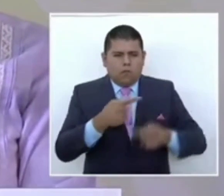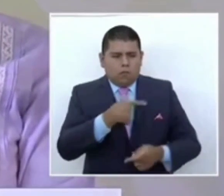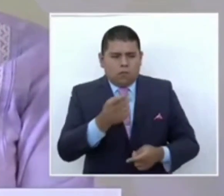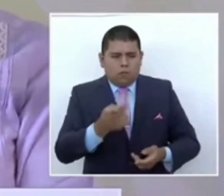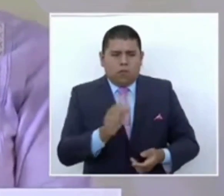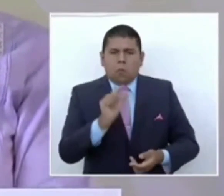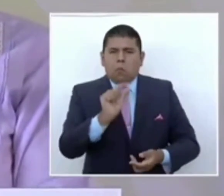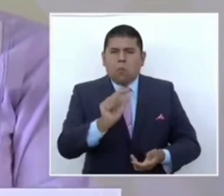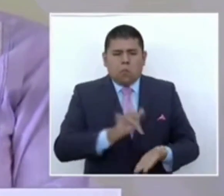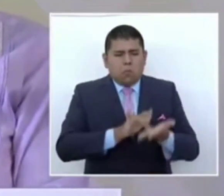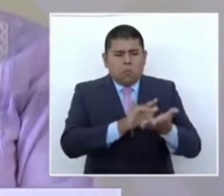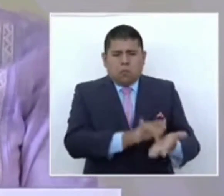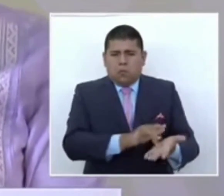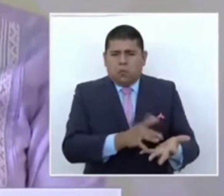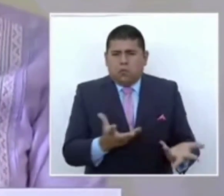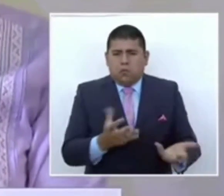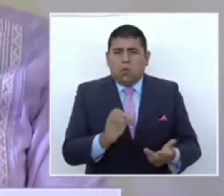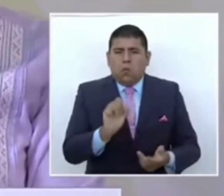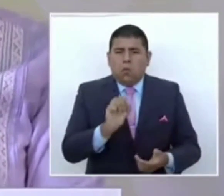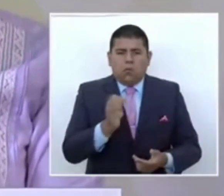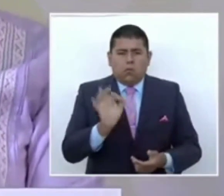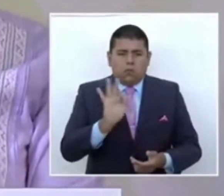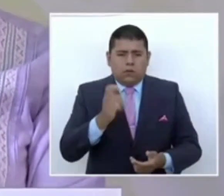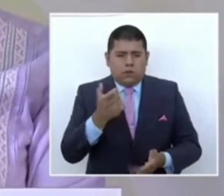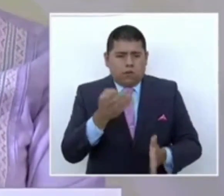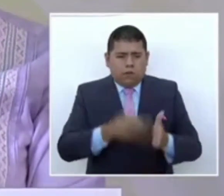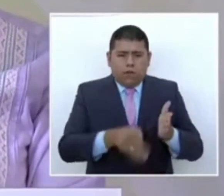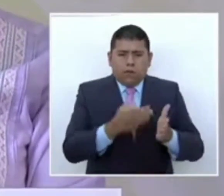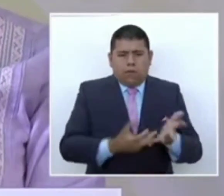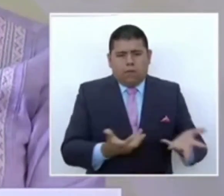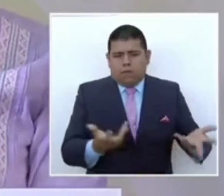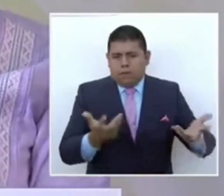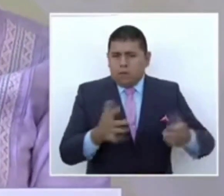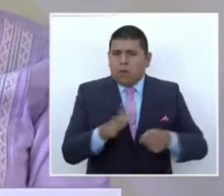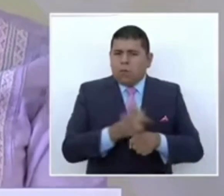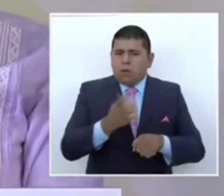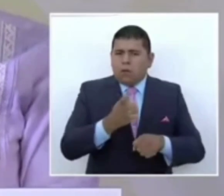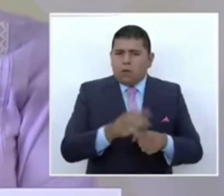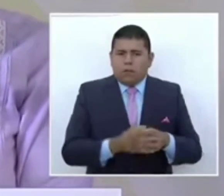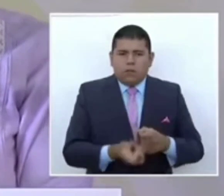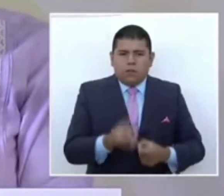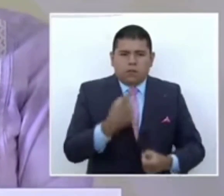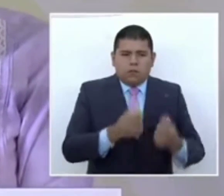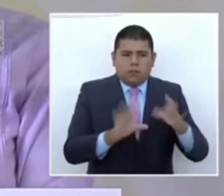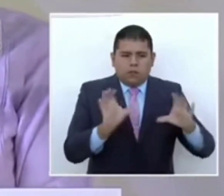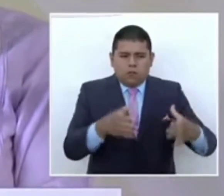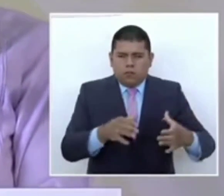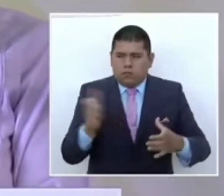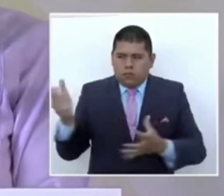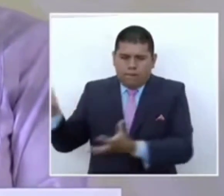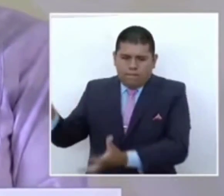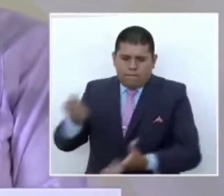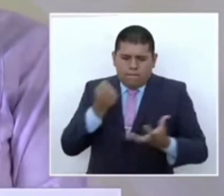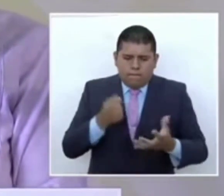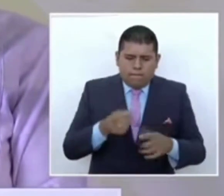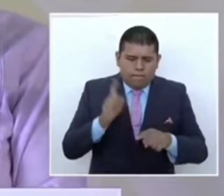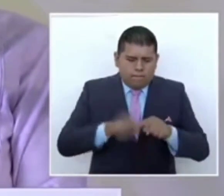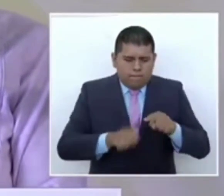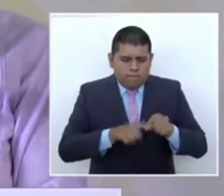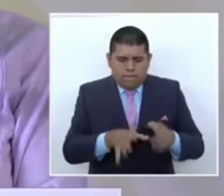y además no llegaba completo, porque se quedaba en manos de